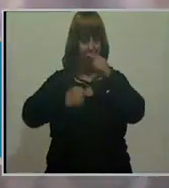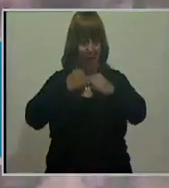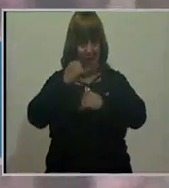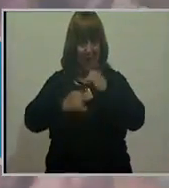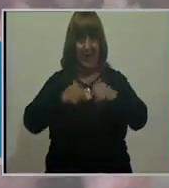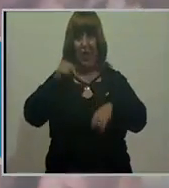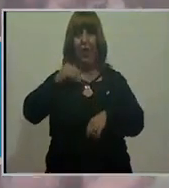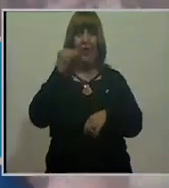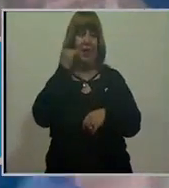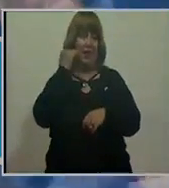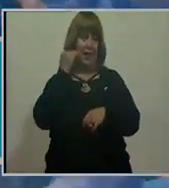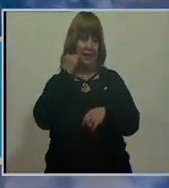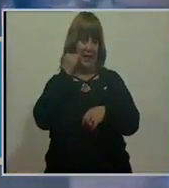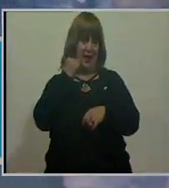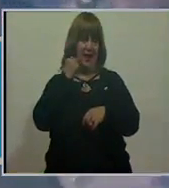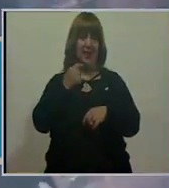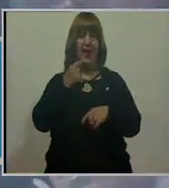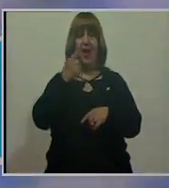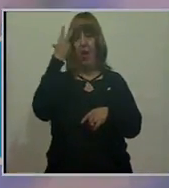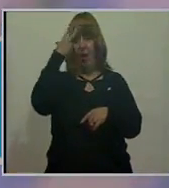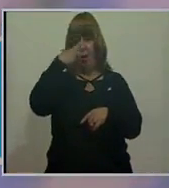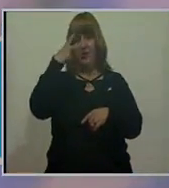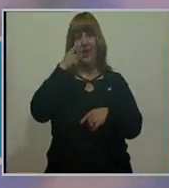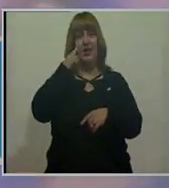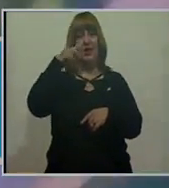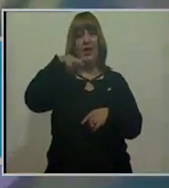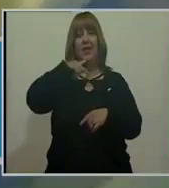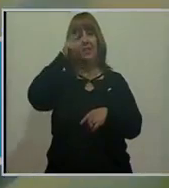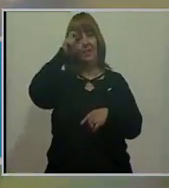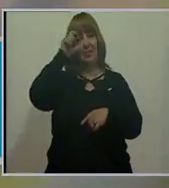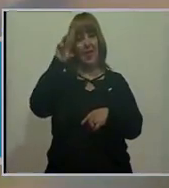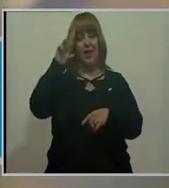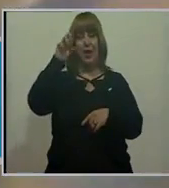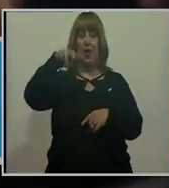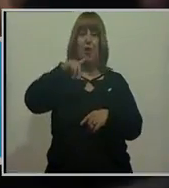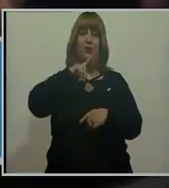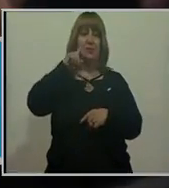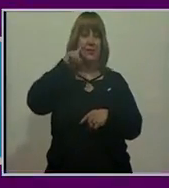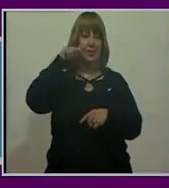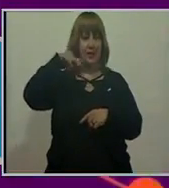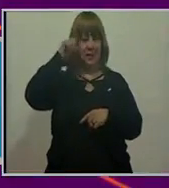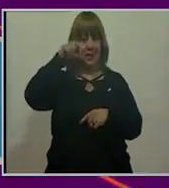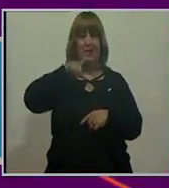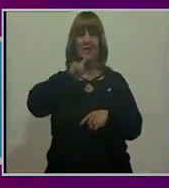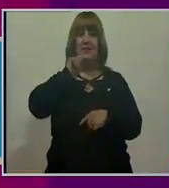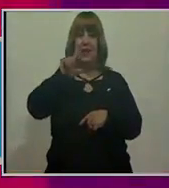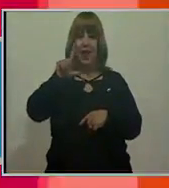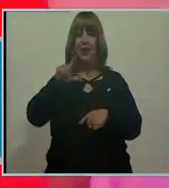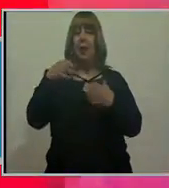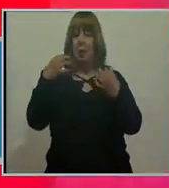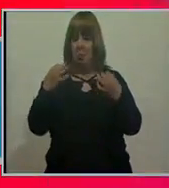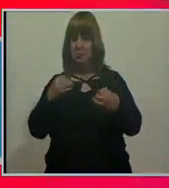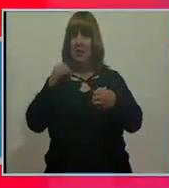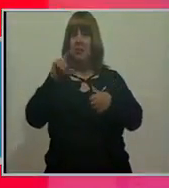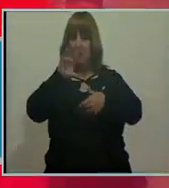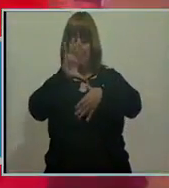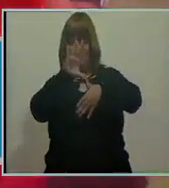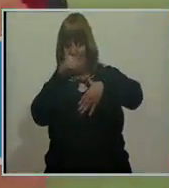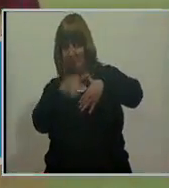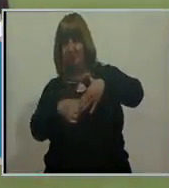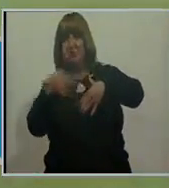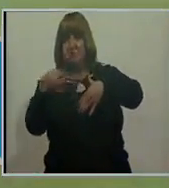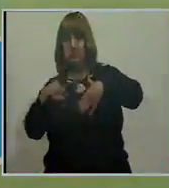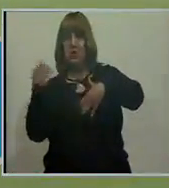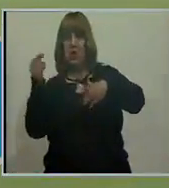Intercontinental, por segundo año consecutivo, vas a poder disfrutar de este evento motivacional a nivel latinoamericano.